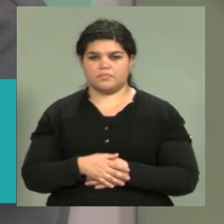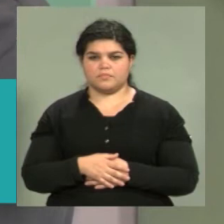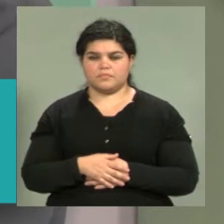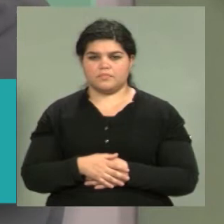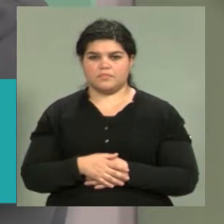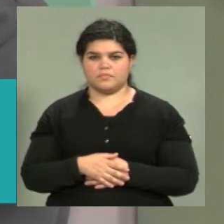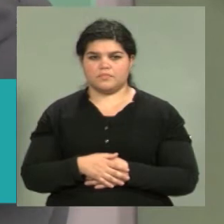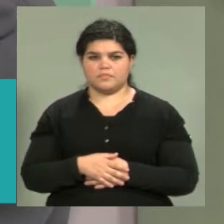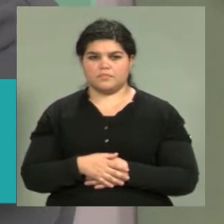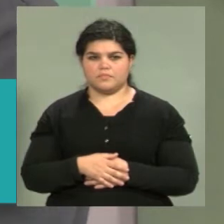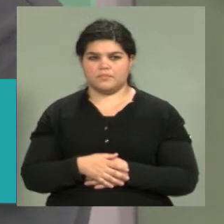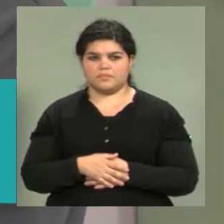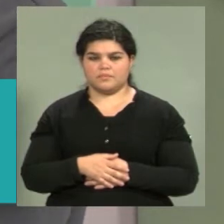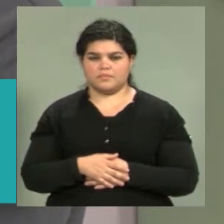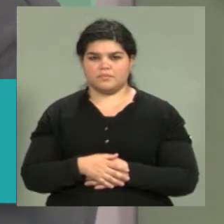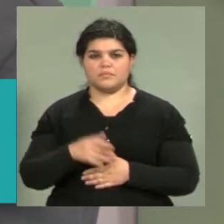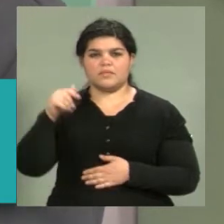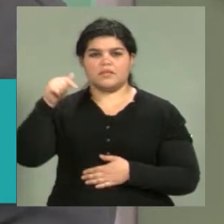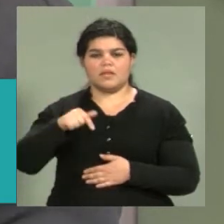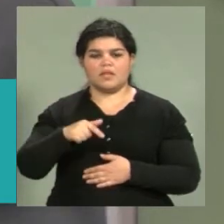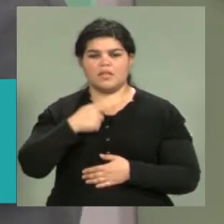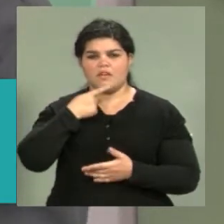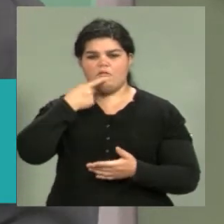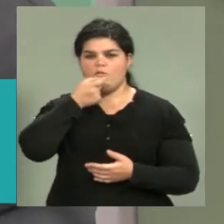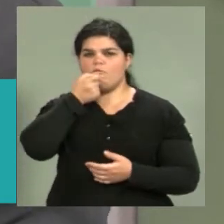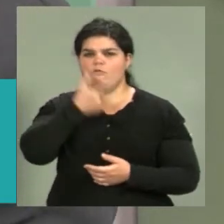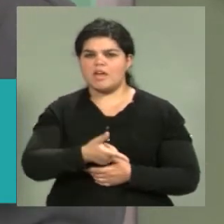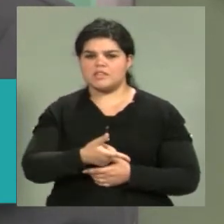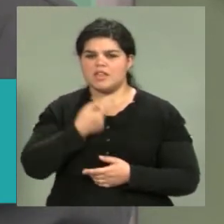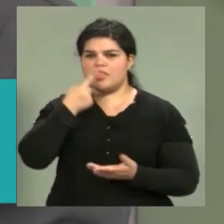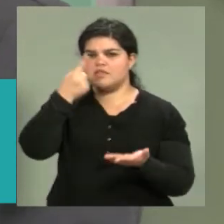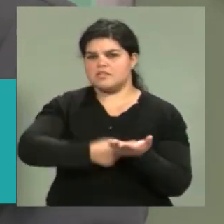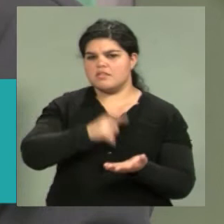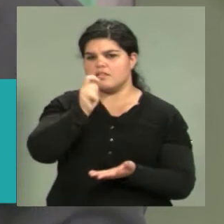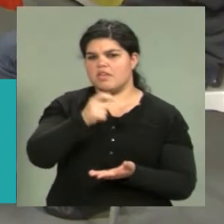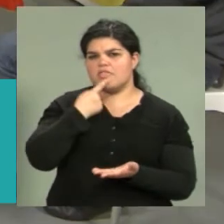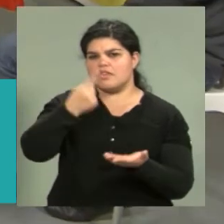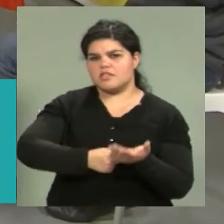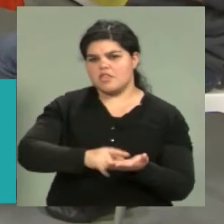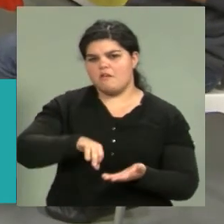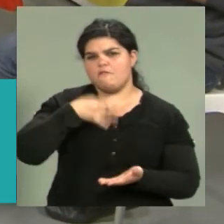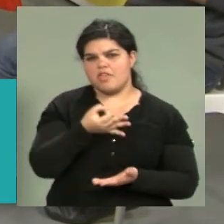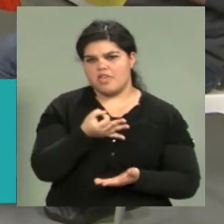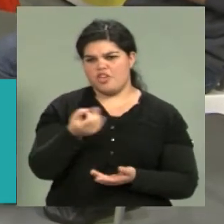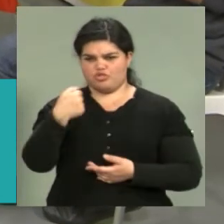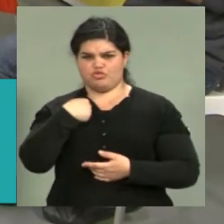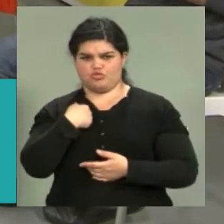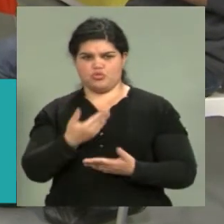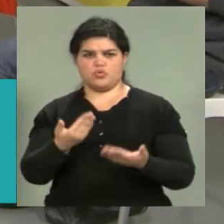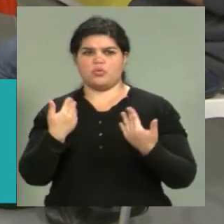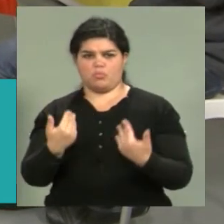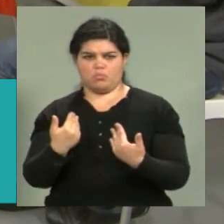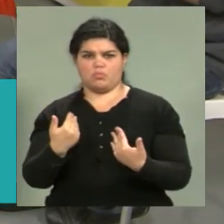correr. ¿Quién puede decidir sobre la vida? Si no puedo decidir yo, que tengo,